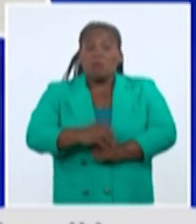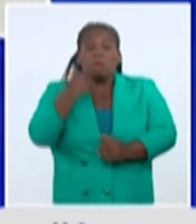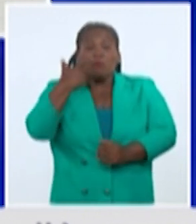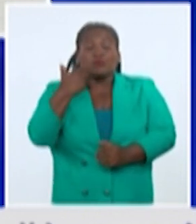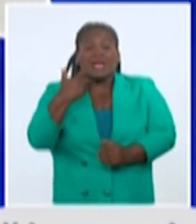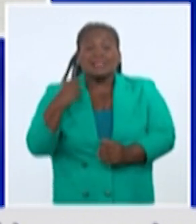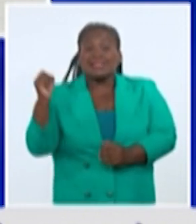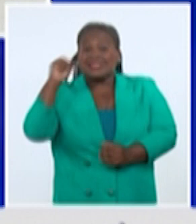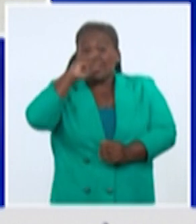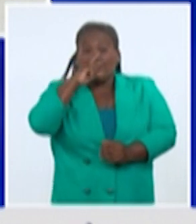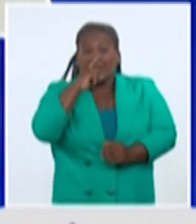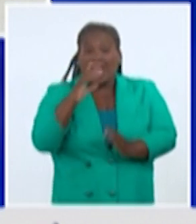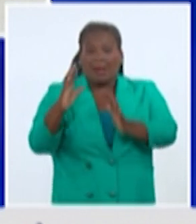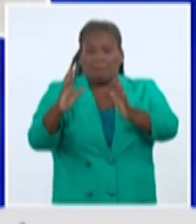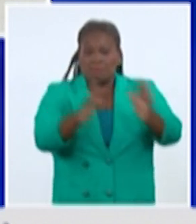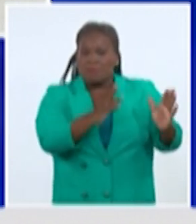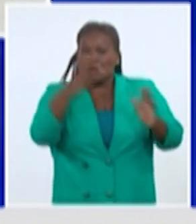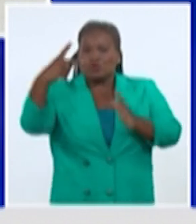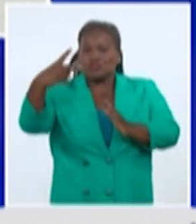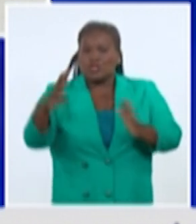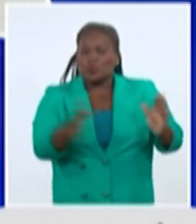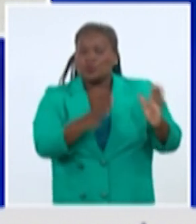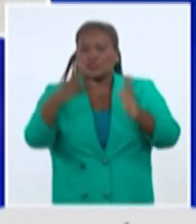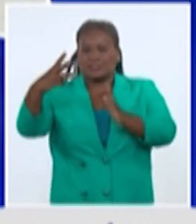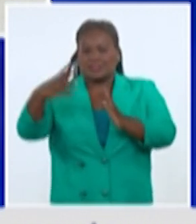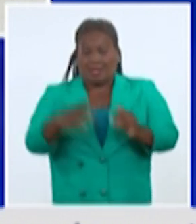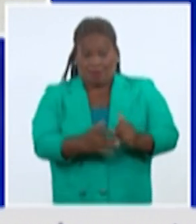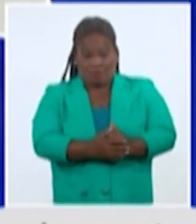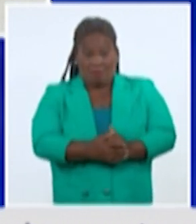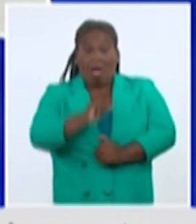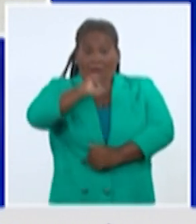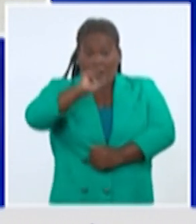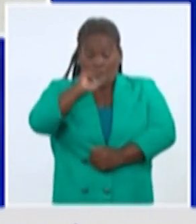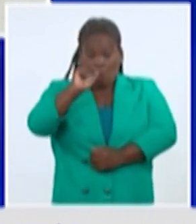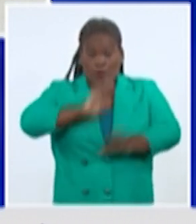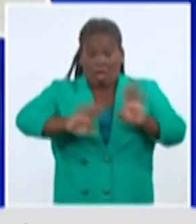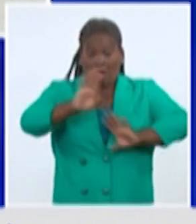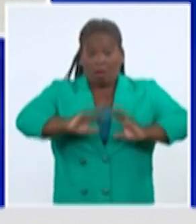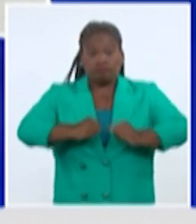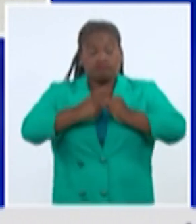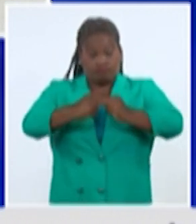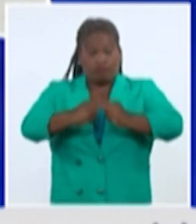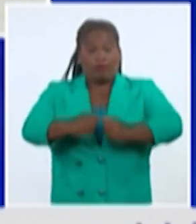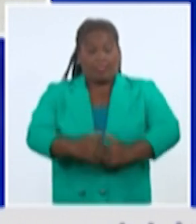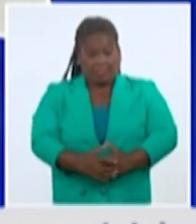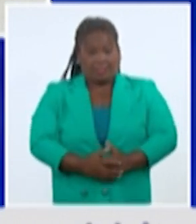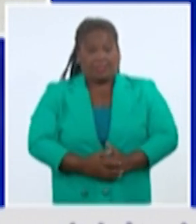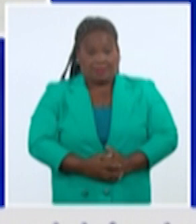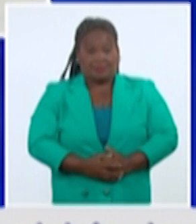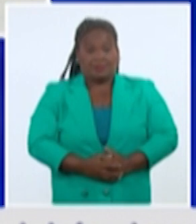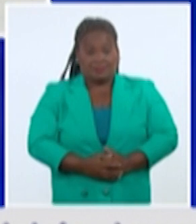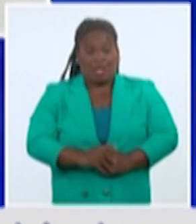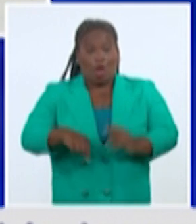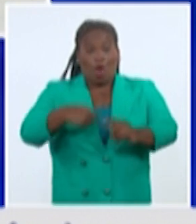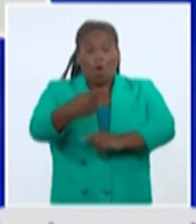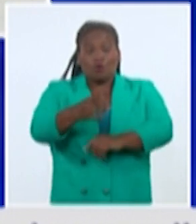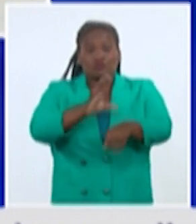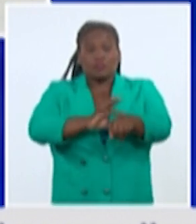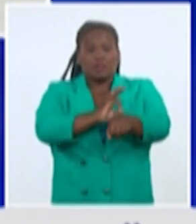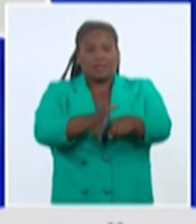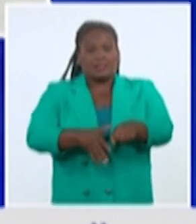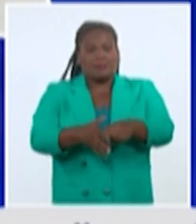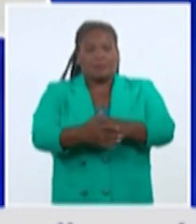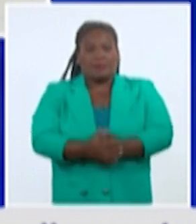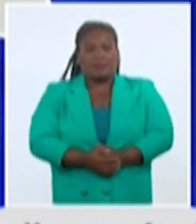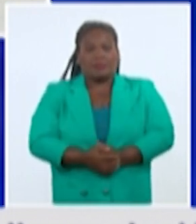esquema. Completar los esquemas de vacunación para lograr una adecuada protección contra la enfermedad.